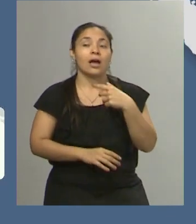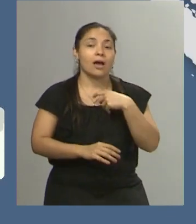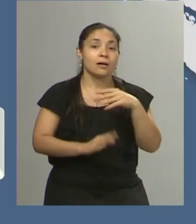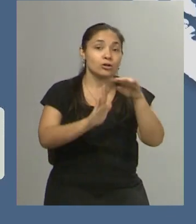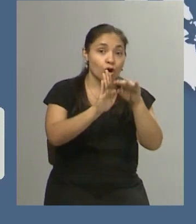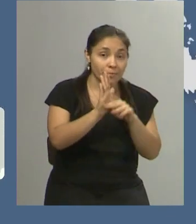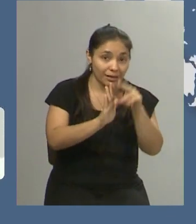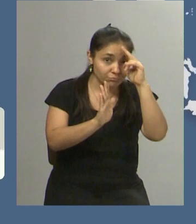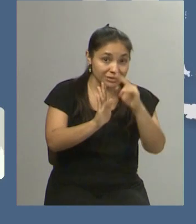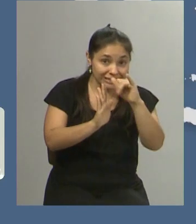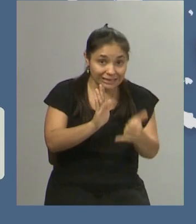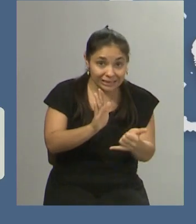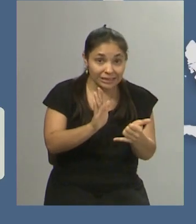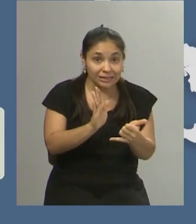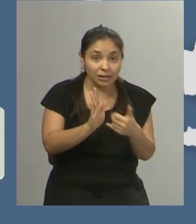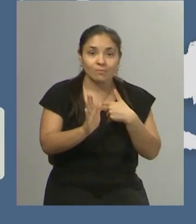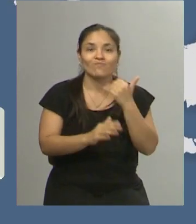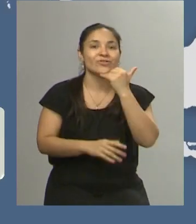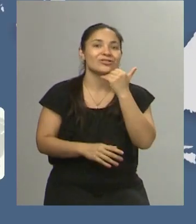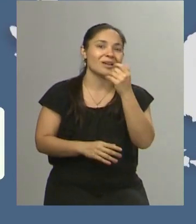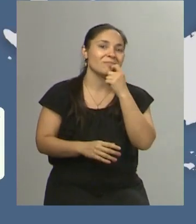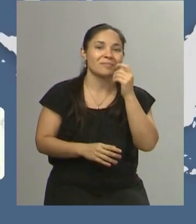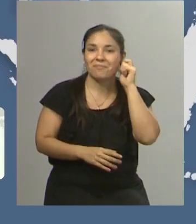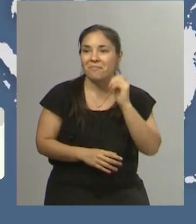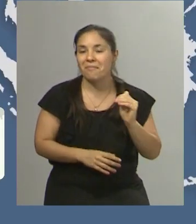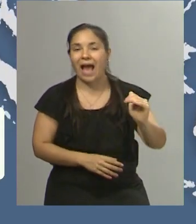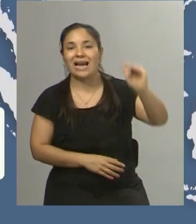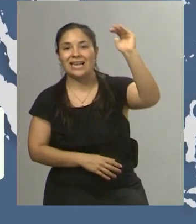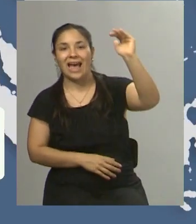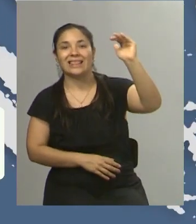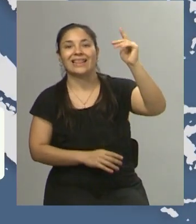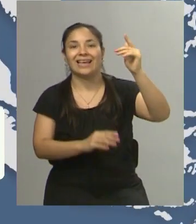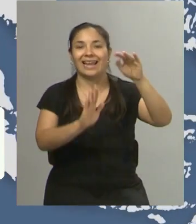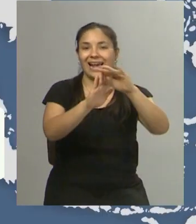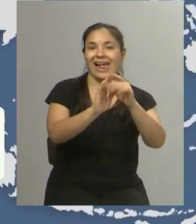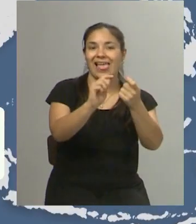no sé. Porque el más grandote tiene quizás la posibilidad de decir, no, las reglas las pongo yo.